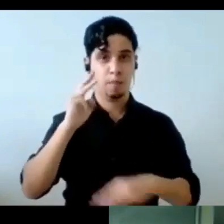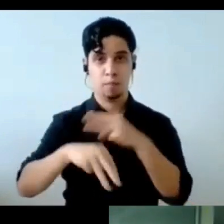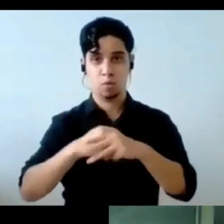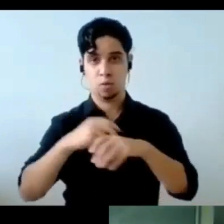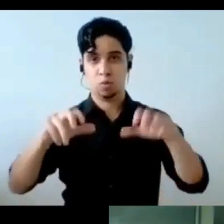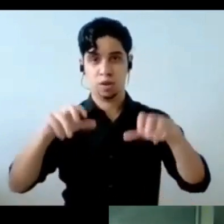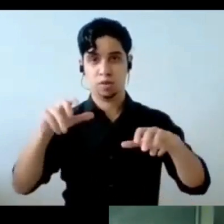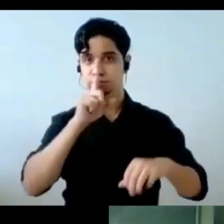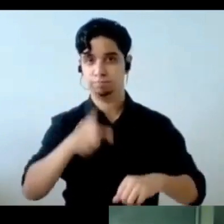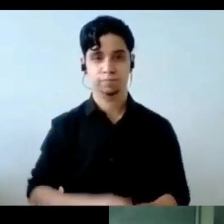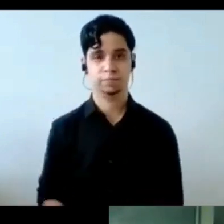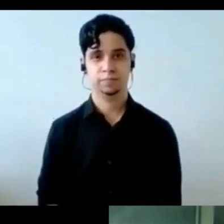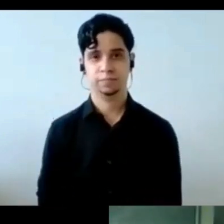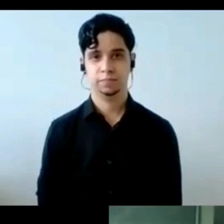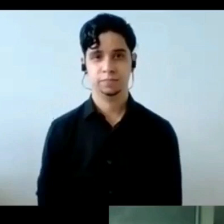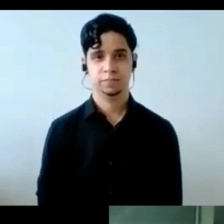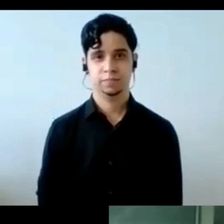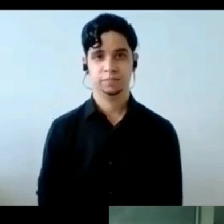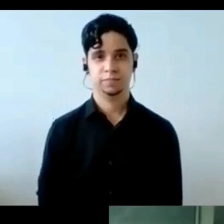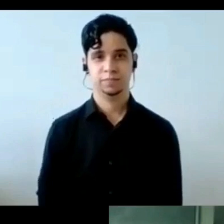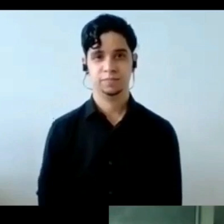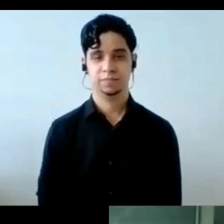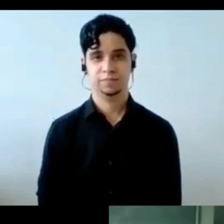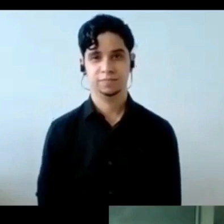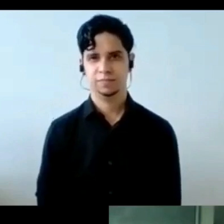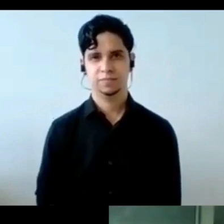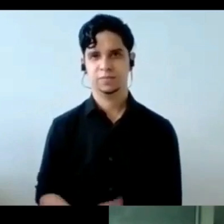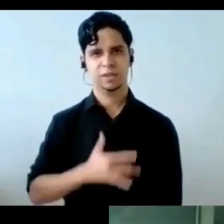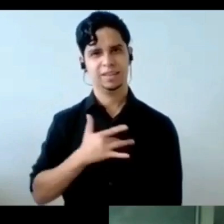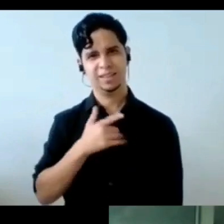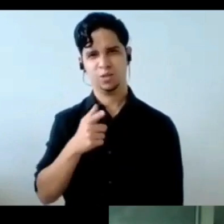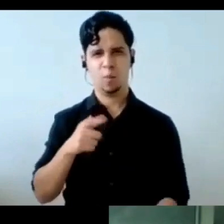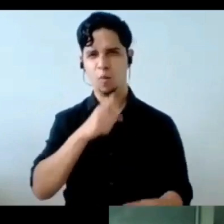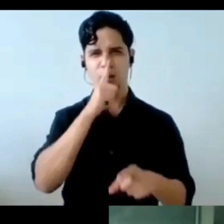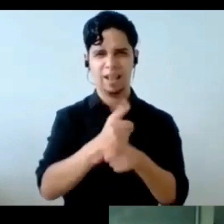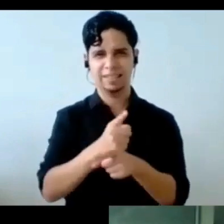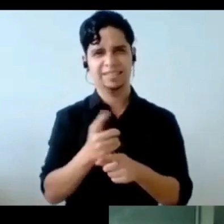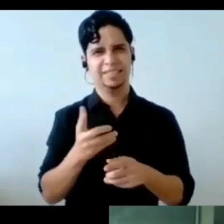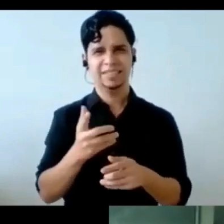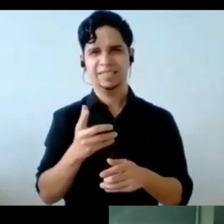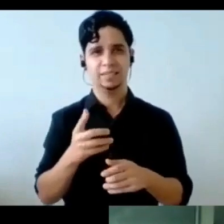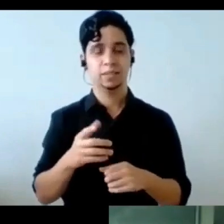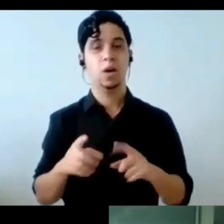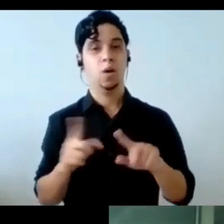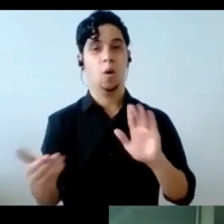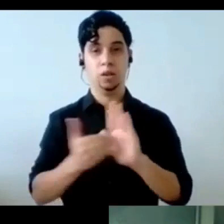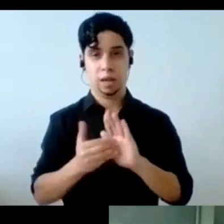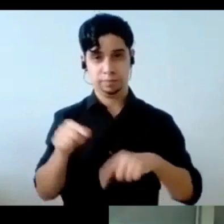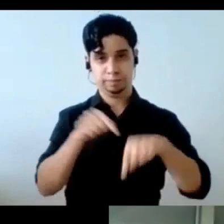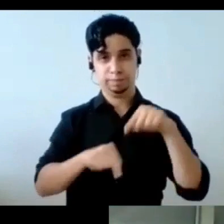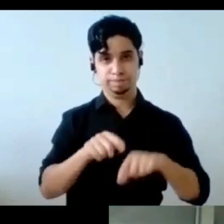preciosa. Javier, no le estás diciendo con verdad ni credibilidad. Yo. Mira, volviendo a las mascarillas un momentito